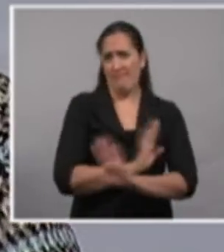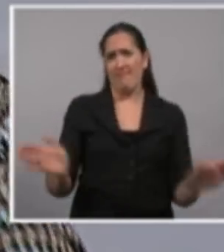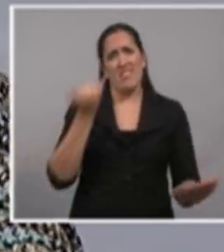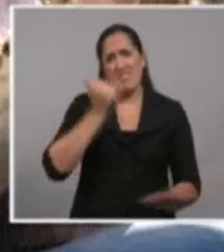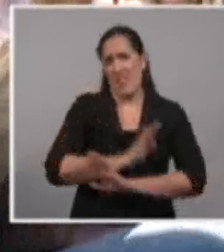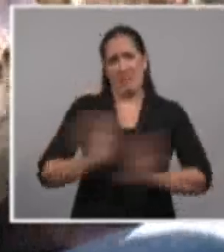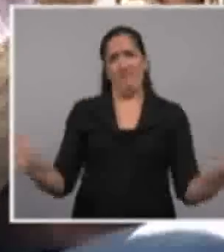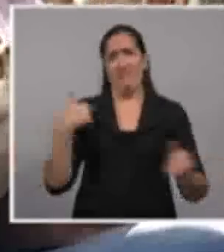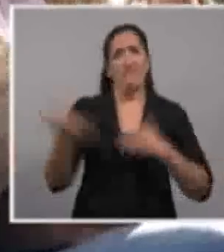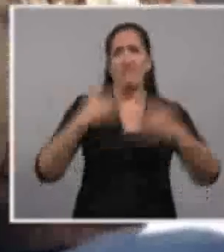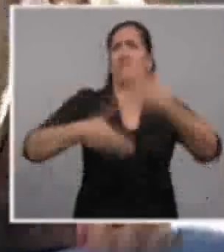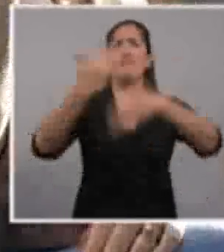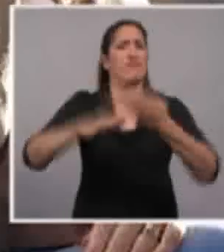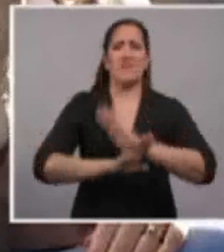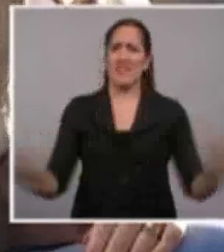Y